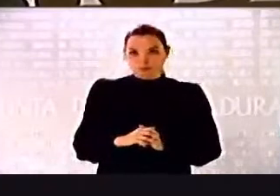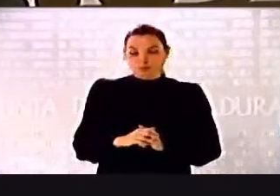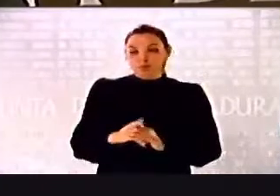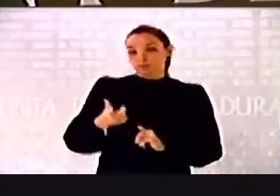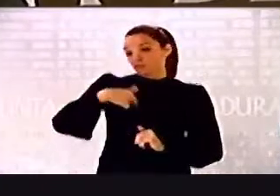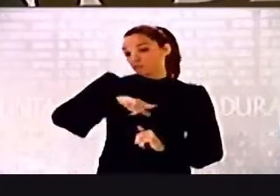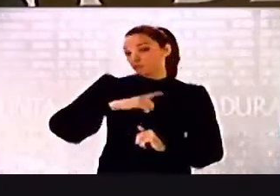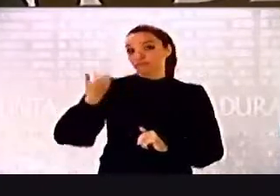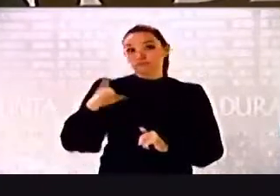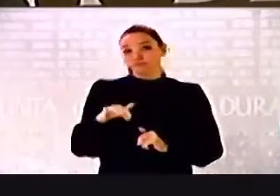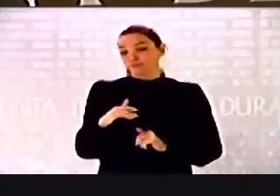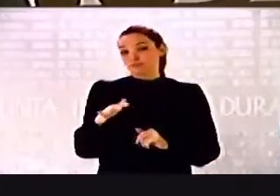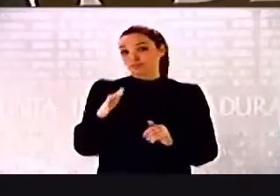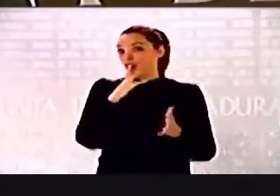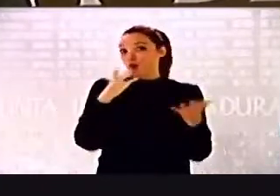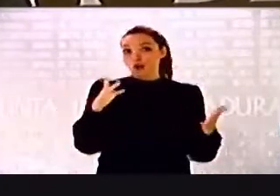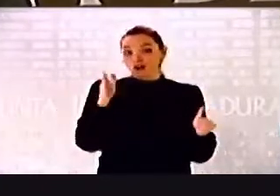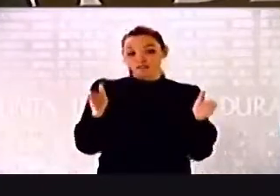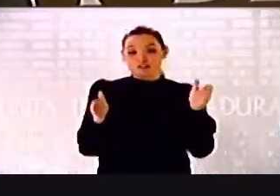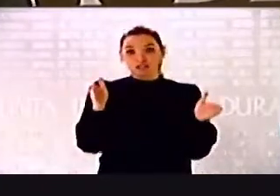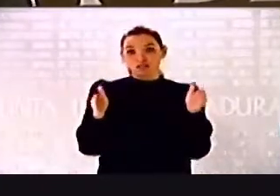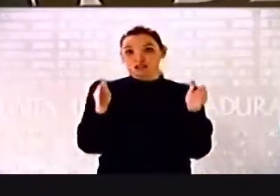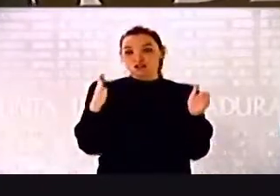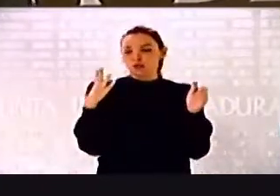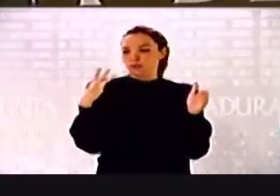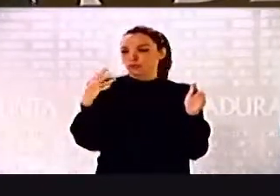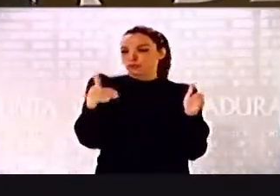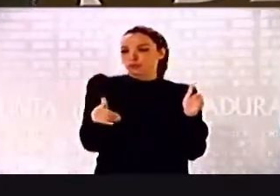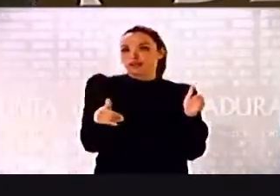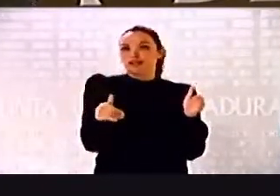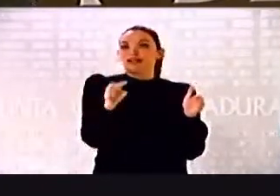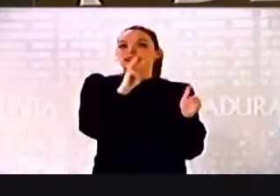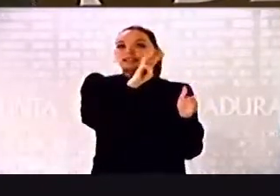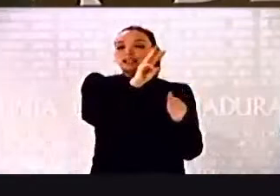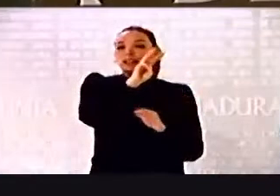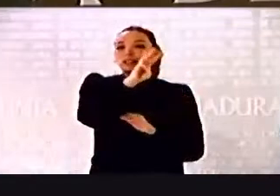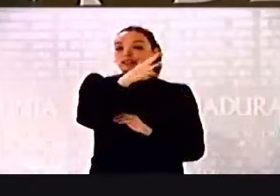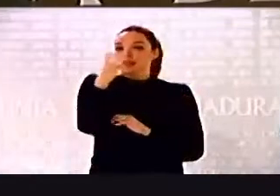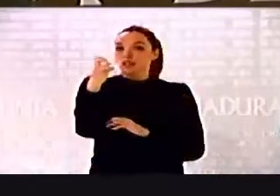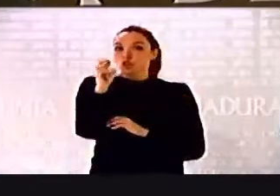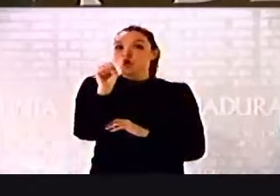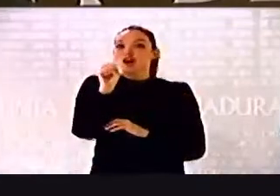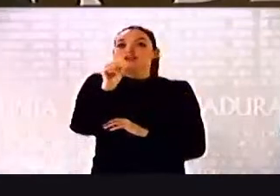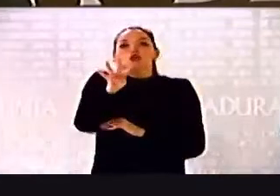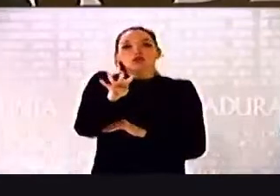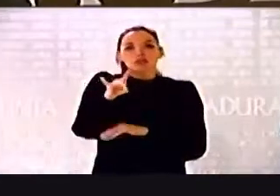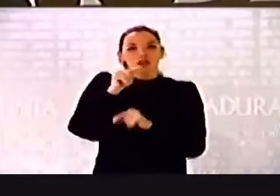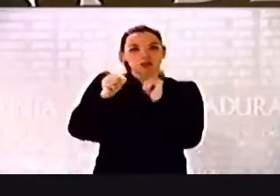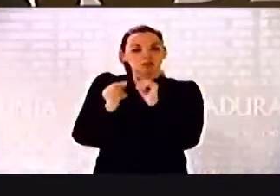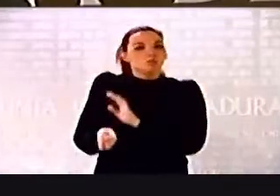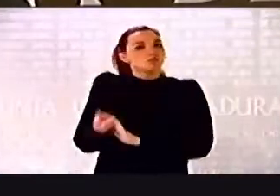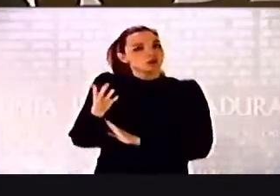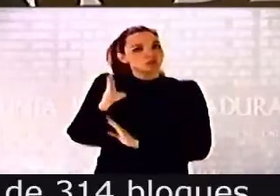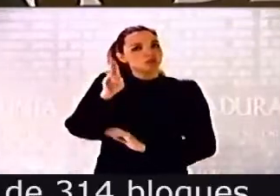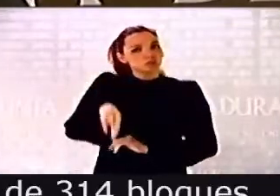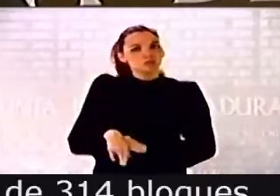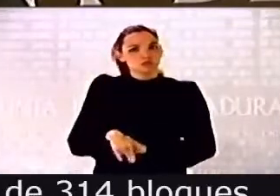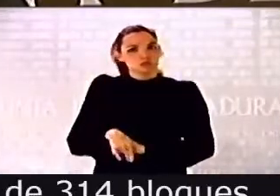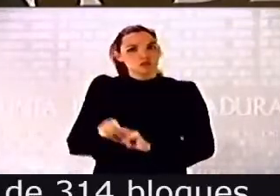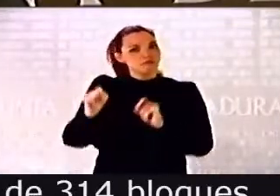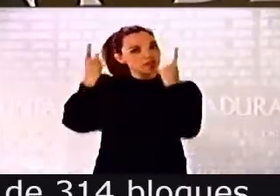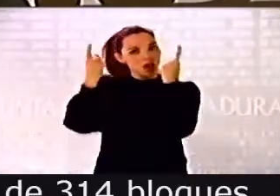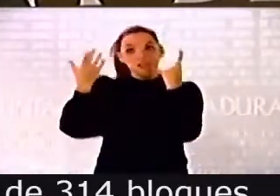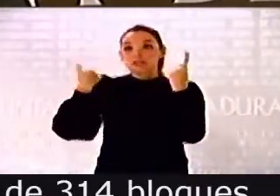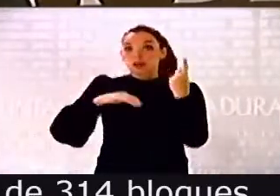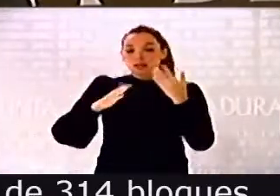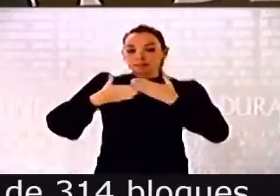todo el periodo de nueva normalidad de un total de 314 brotes declarados, con lo cual hemos sido capaces de cerrar